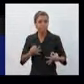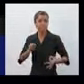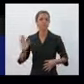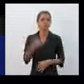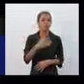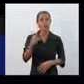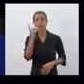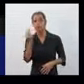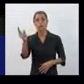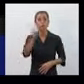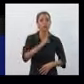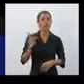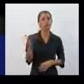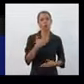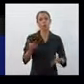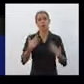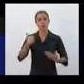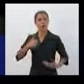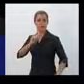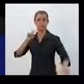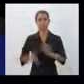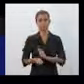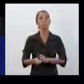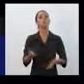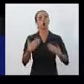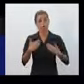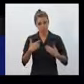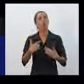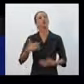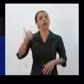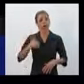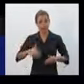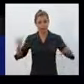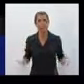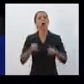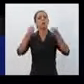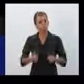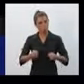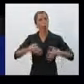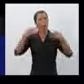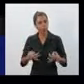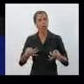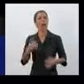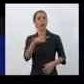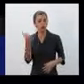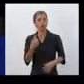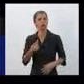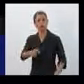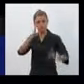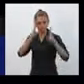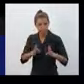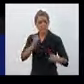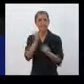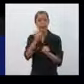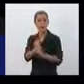todas podemos cambiar la argentina podemos ponerla de pie ese es el compromiso que tenemos darle trabajo a todos